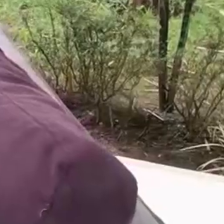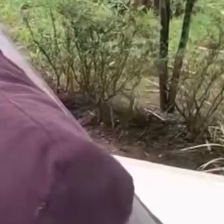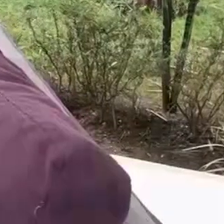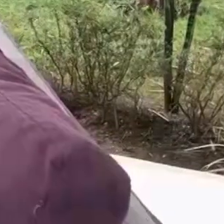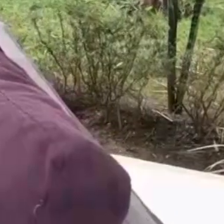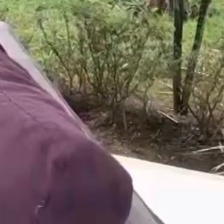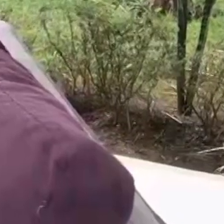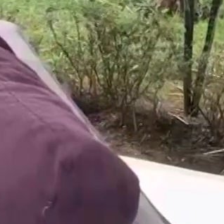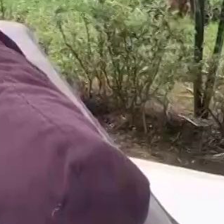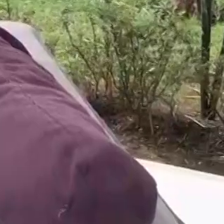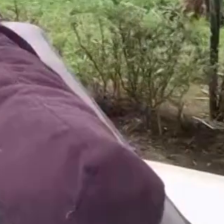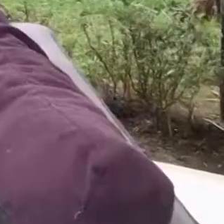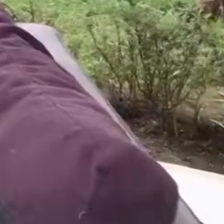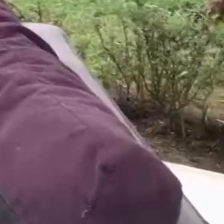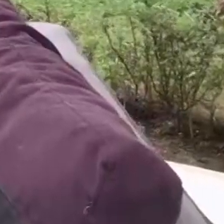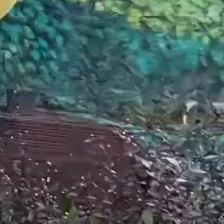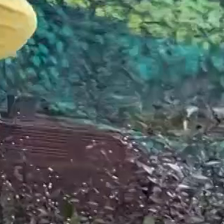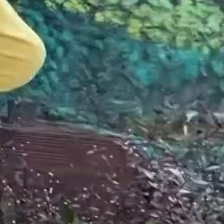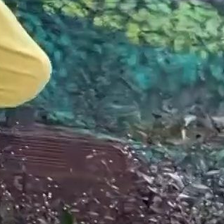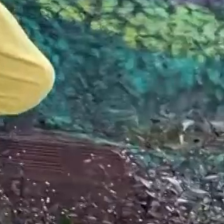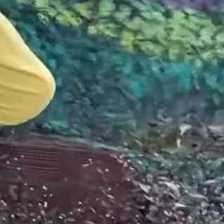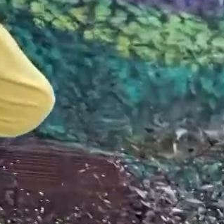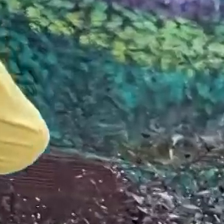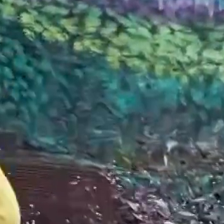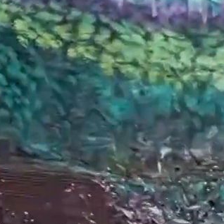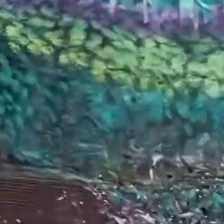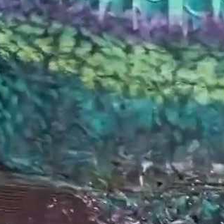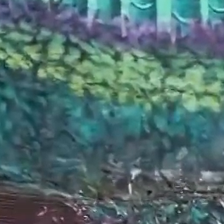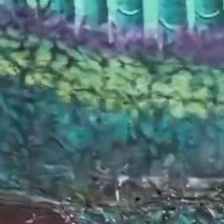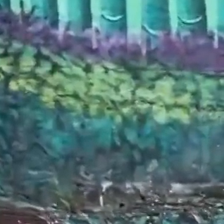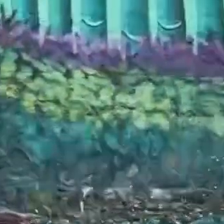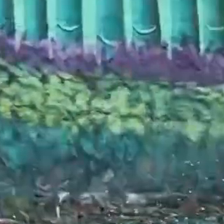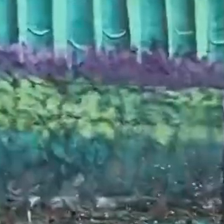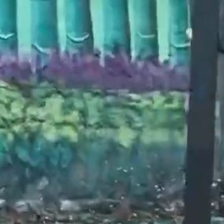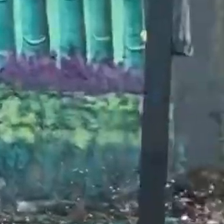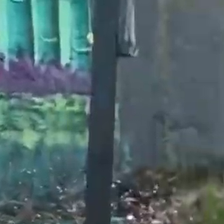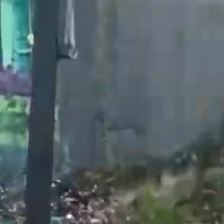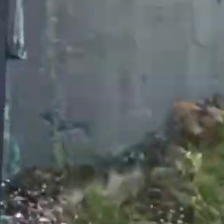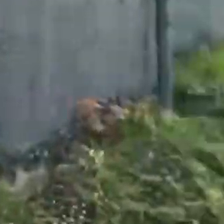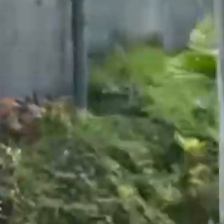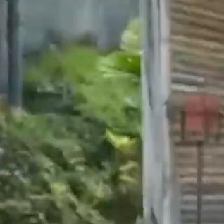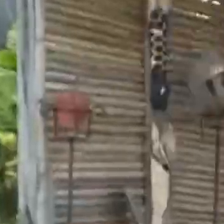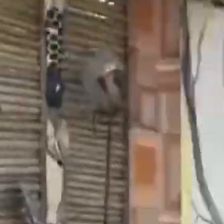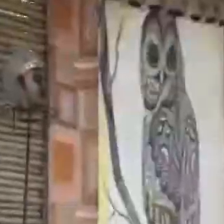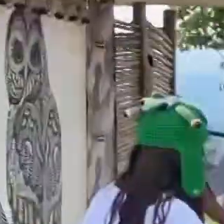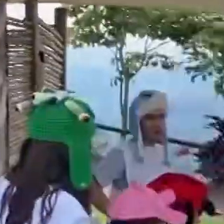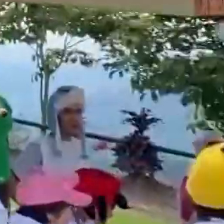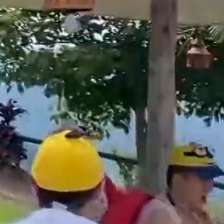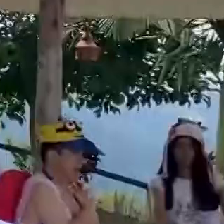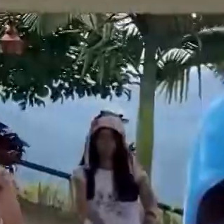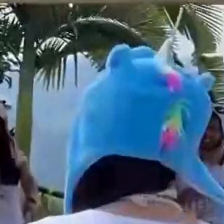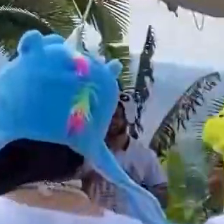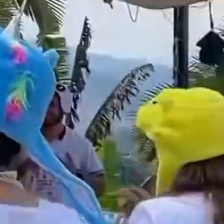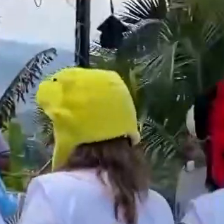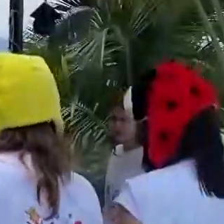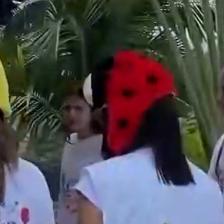sintiendo mi corazón mientras poco a poco cae el sol poco de anhelo por amor